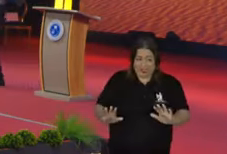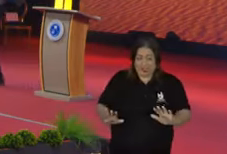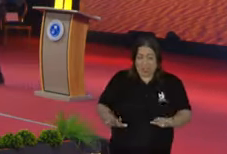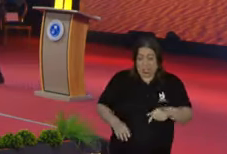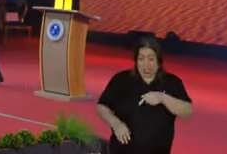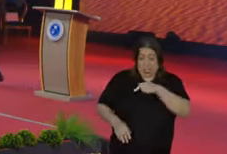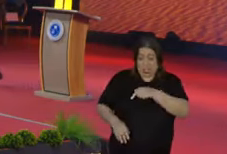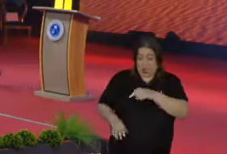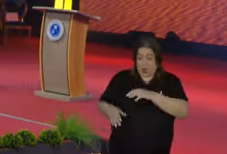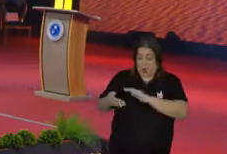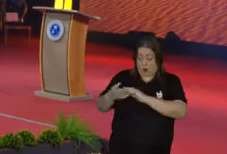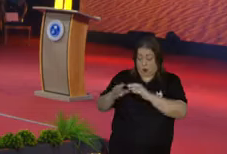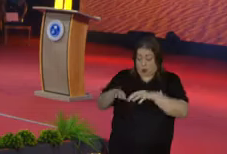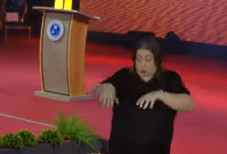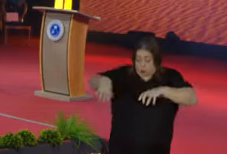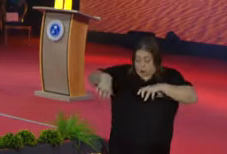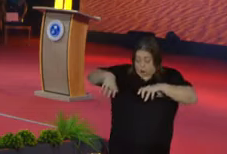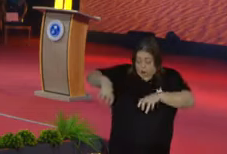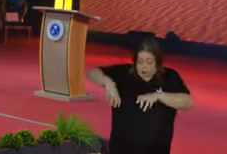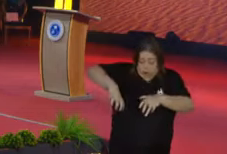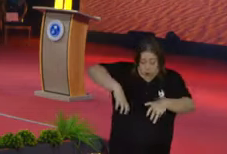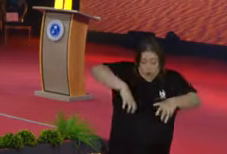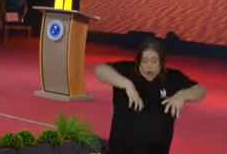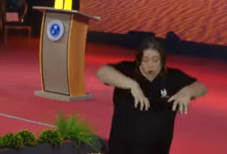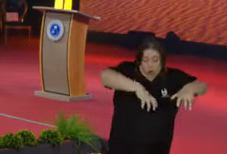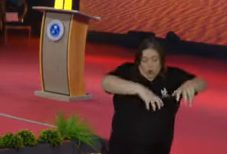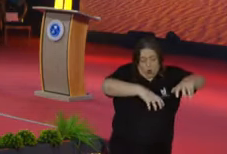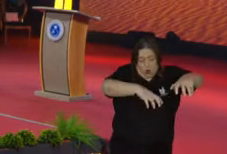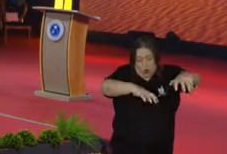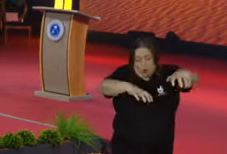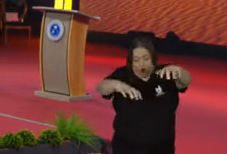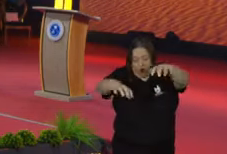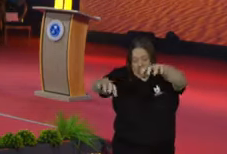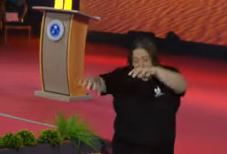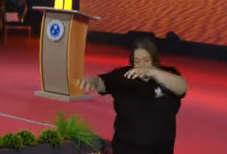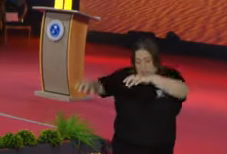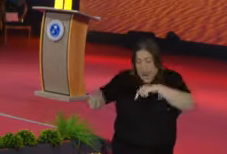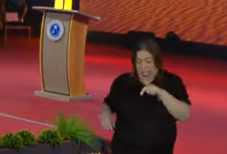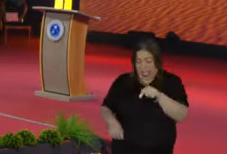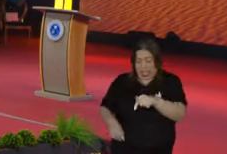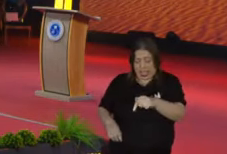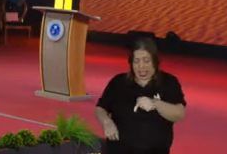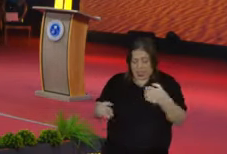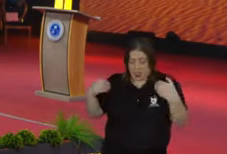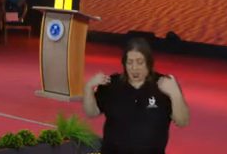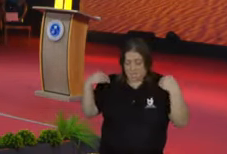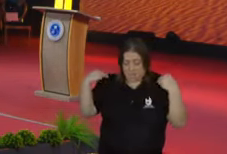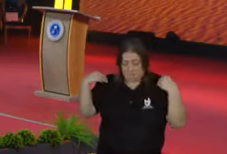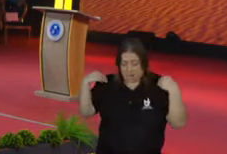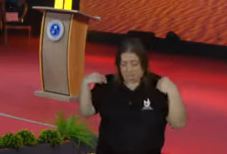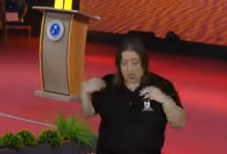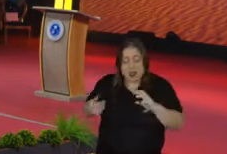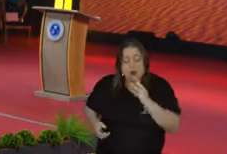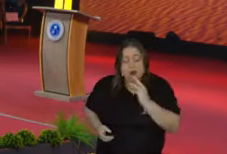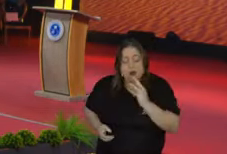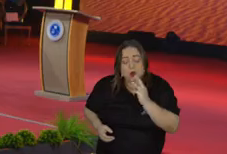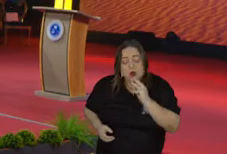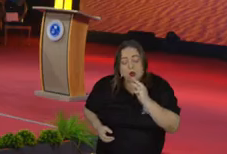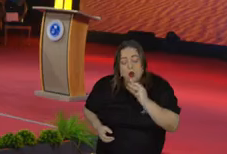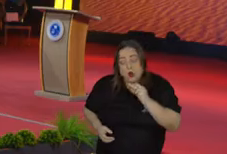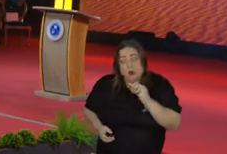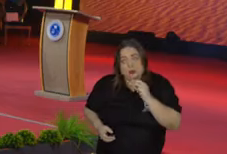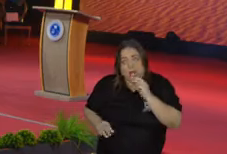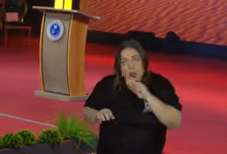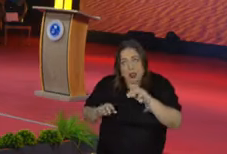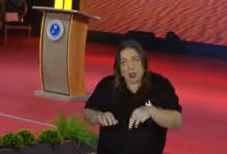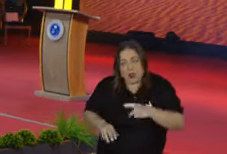Imagínense el pueblo caminando por ese lugar. Pero lo que ellos no entendían todavía y comprendían que ese era el escenario que Dios estaba preparando para